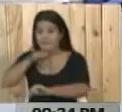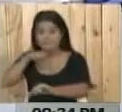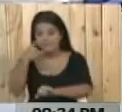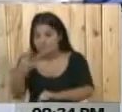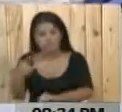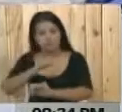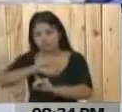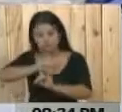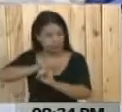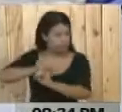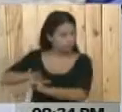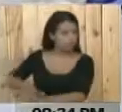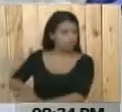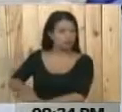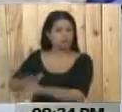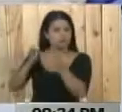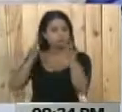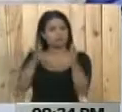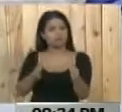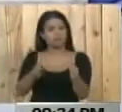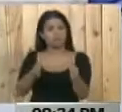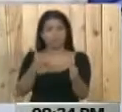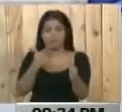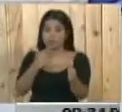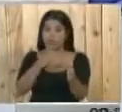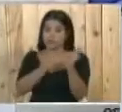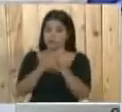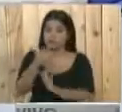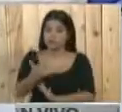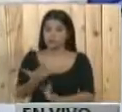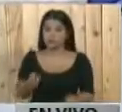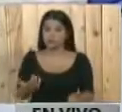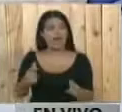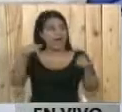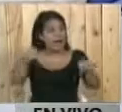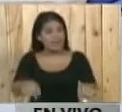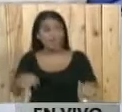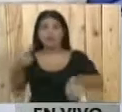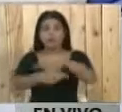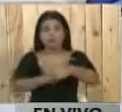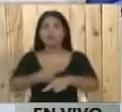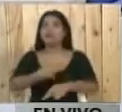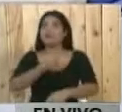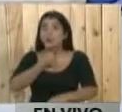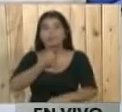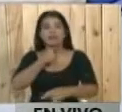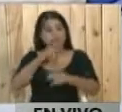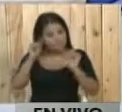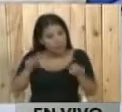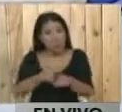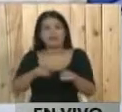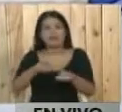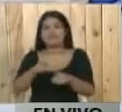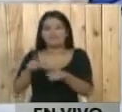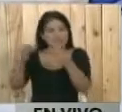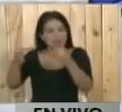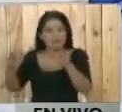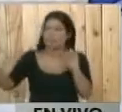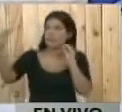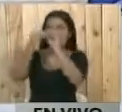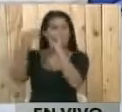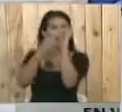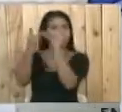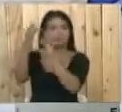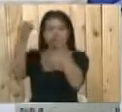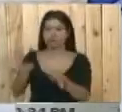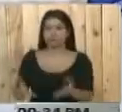no? Por eso que nuestra revolución es profundamente cristiana y apela a una nueva